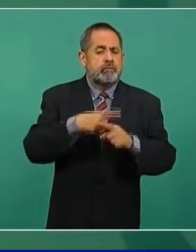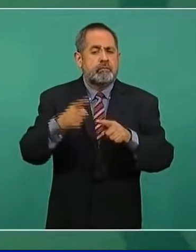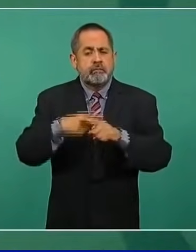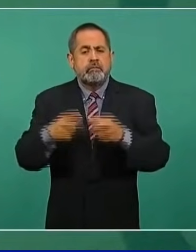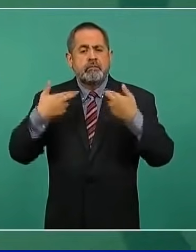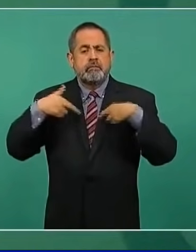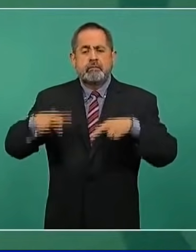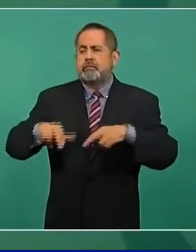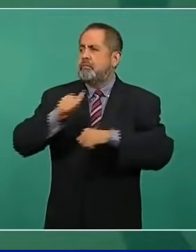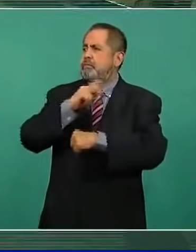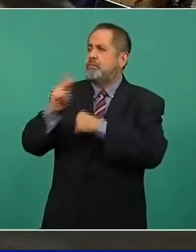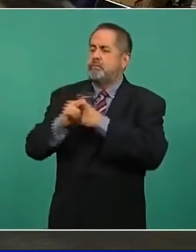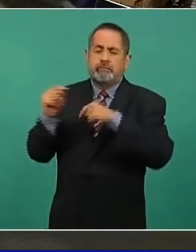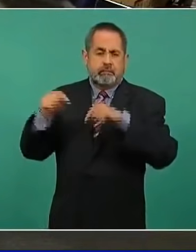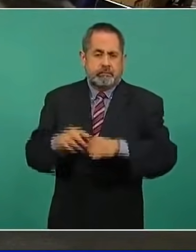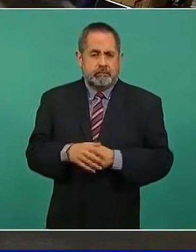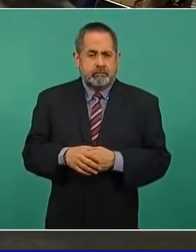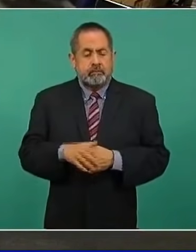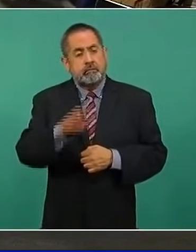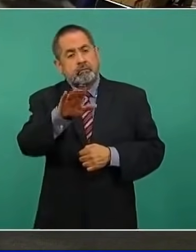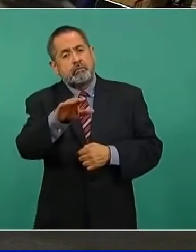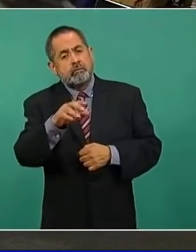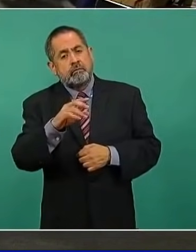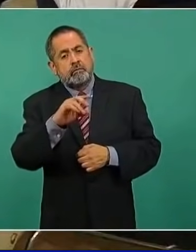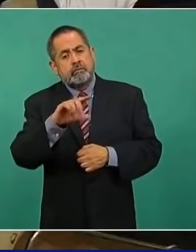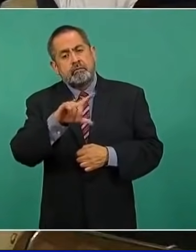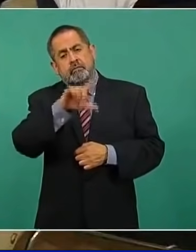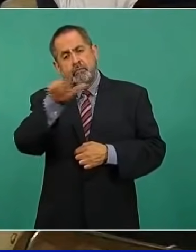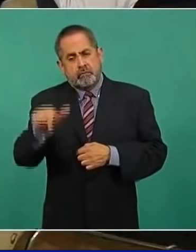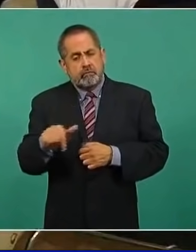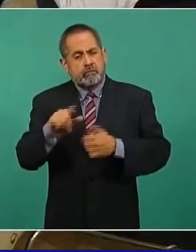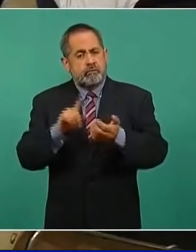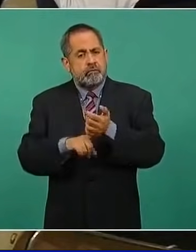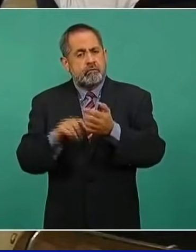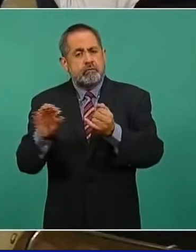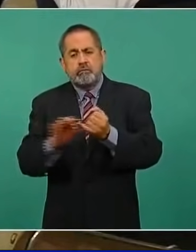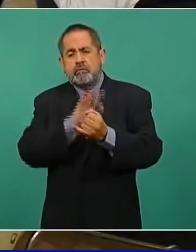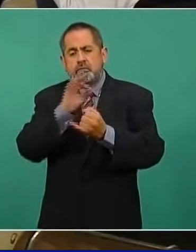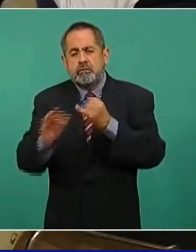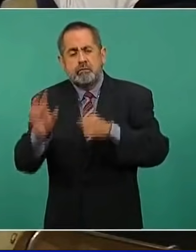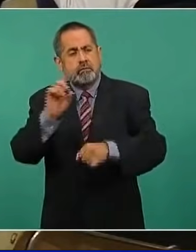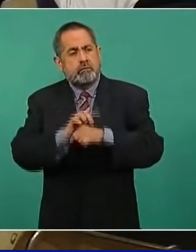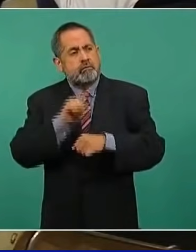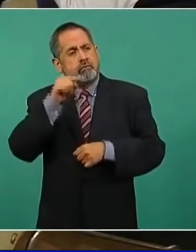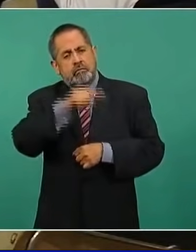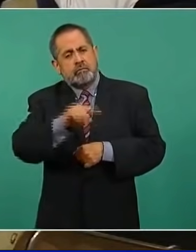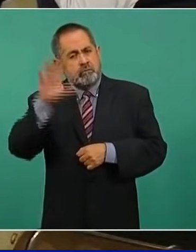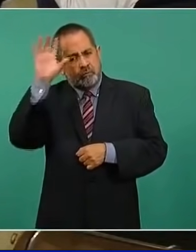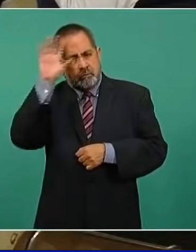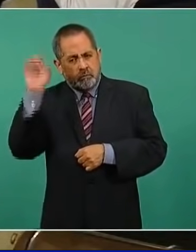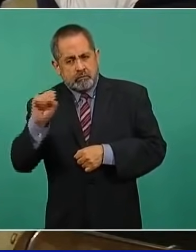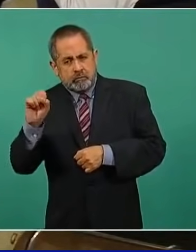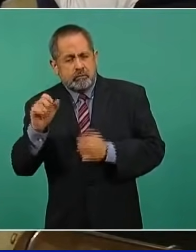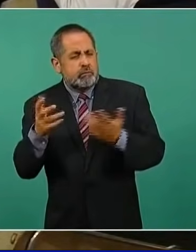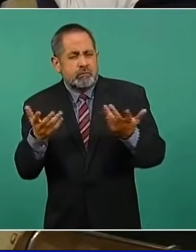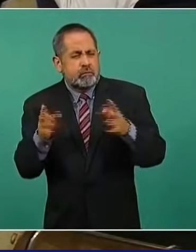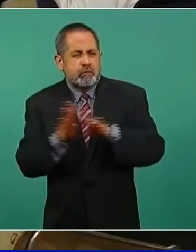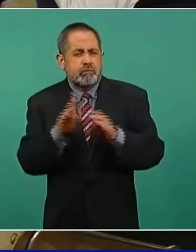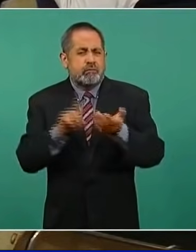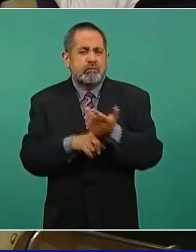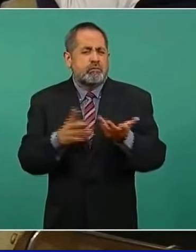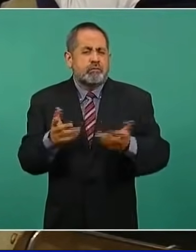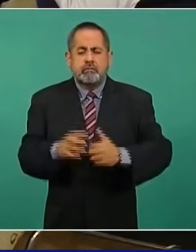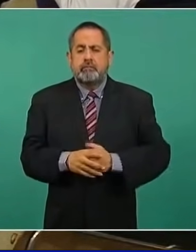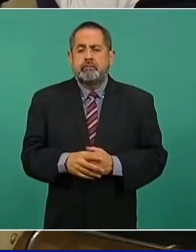representantes de gobiernos extranjeros. Y luego se cerrará en Morelos, ¿verdad? Los 15 eventos emblemáticos, ¿o dónde va a ser lo de